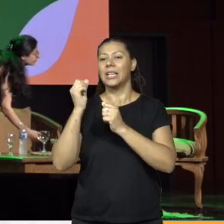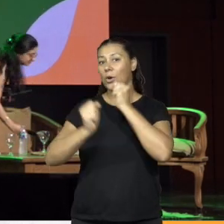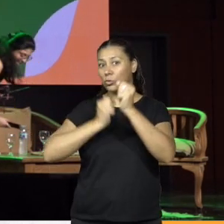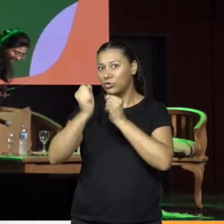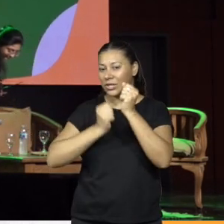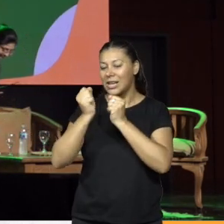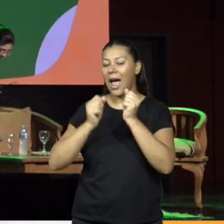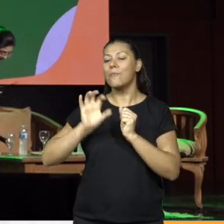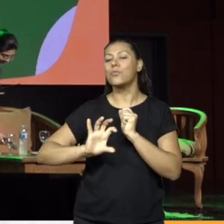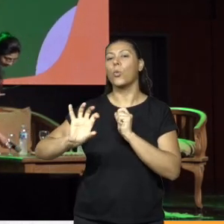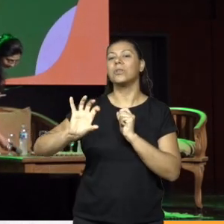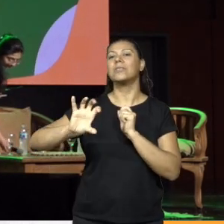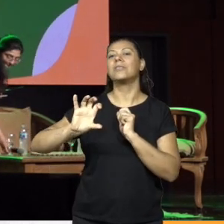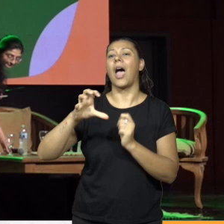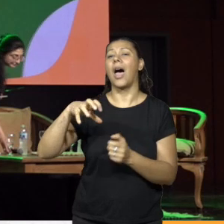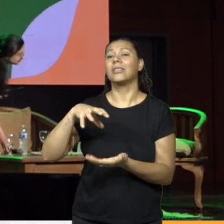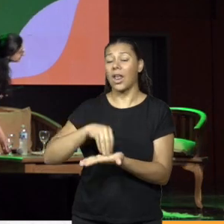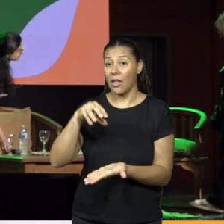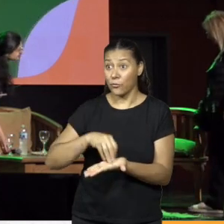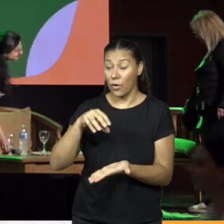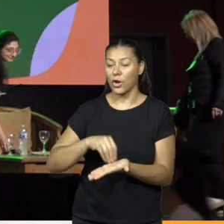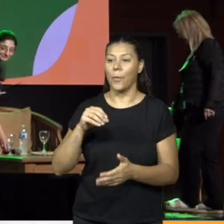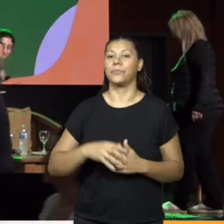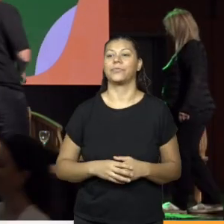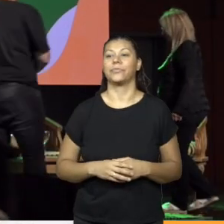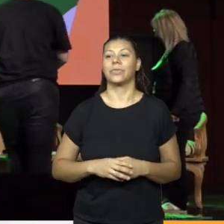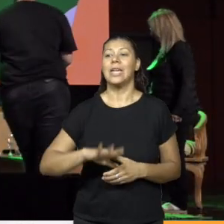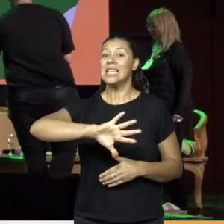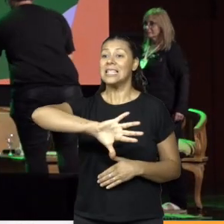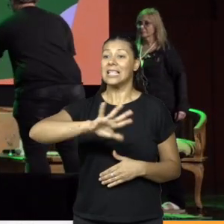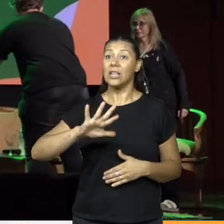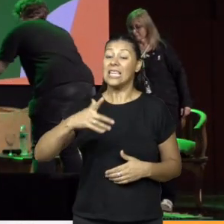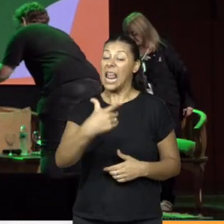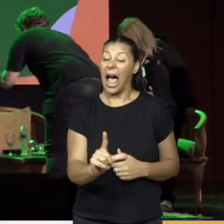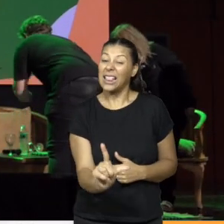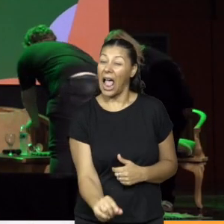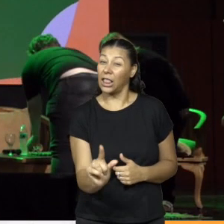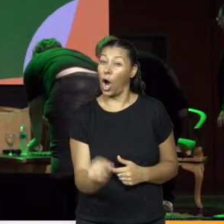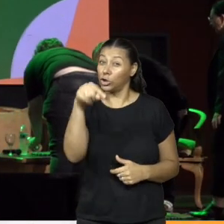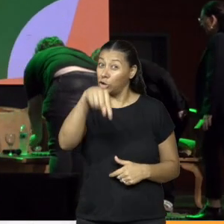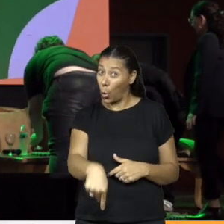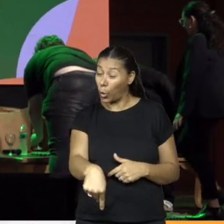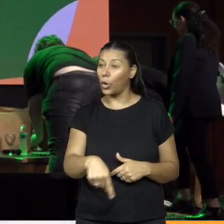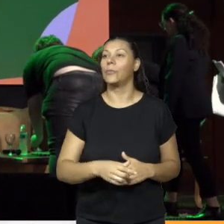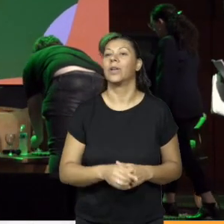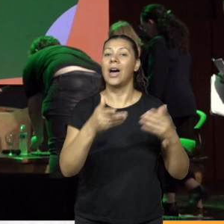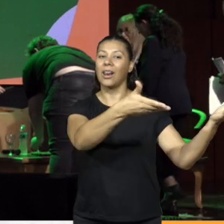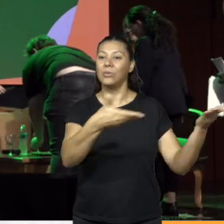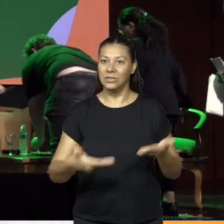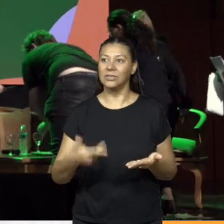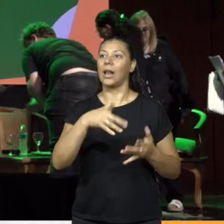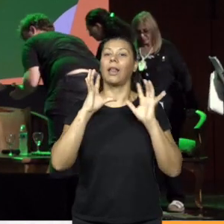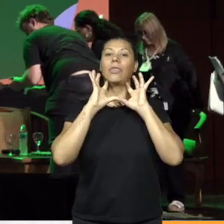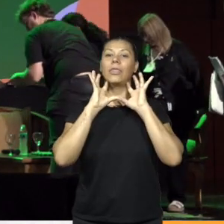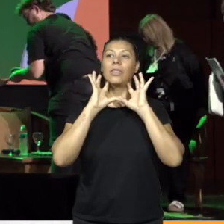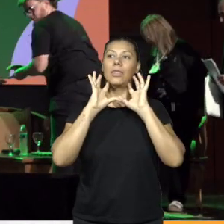Antártida e islas del Atlántico Sur. Recibimos a Elizabeth Graciela Ruiz, de Tierra del Fuego. Ella es directora de Control y